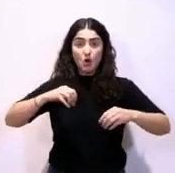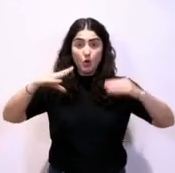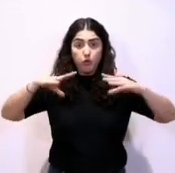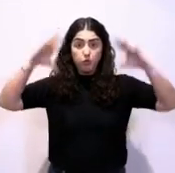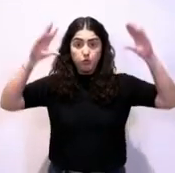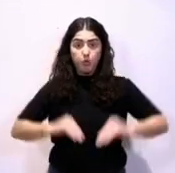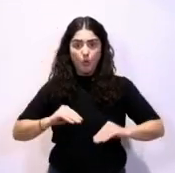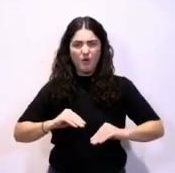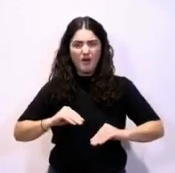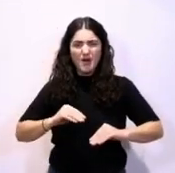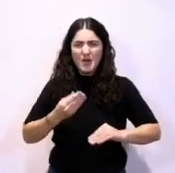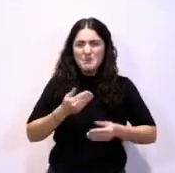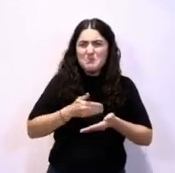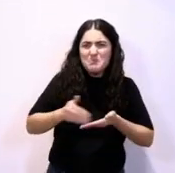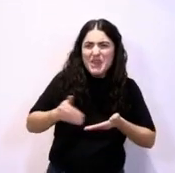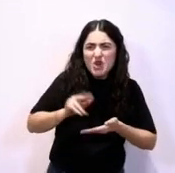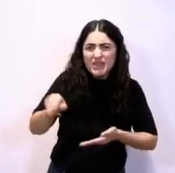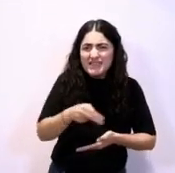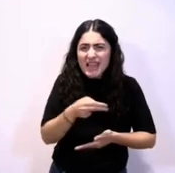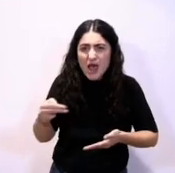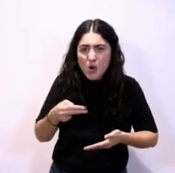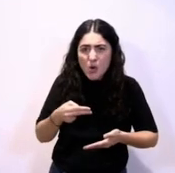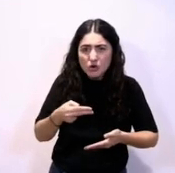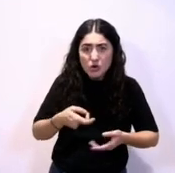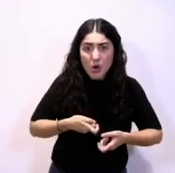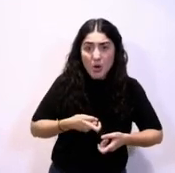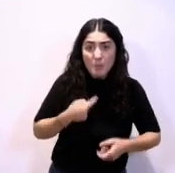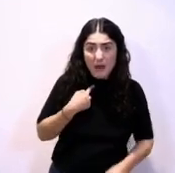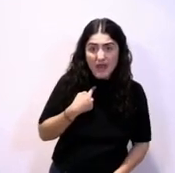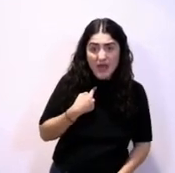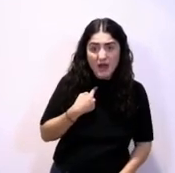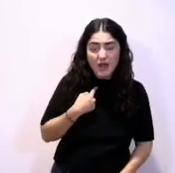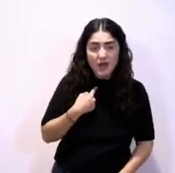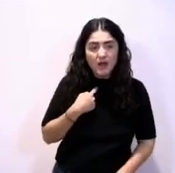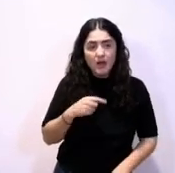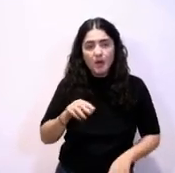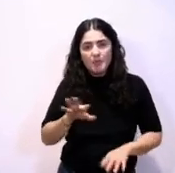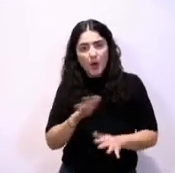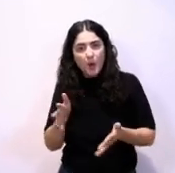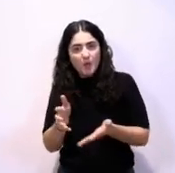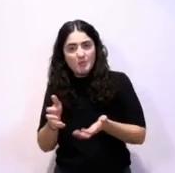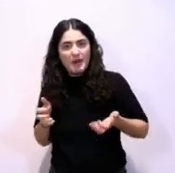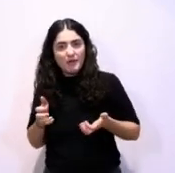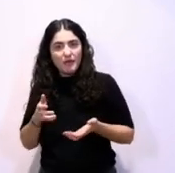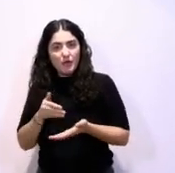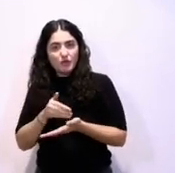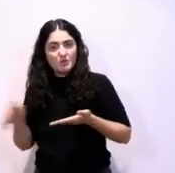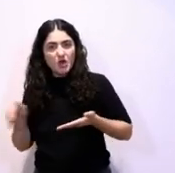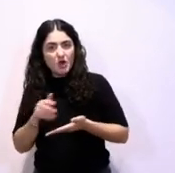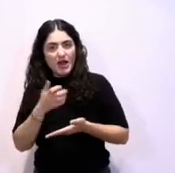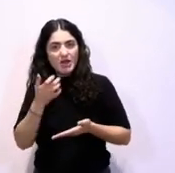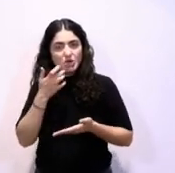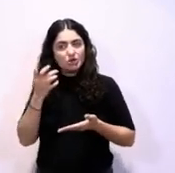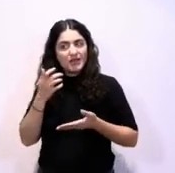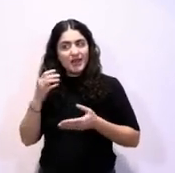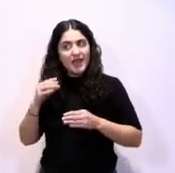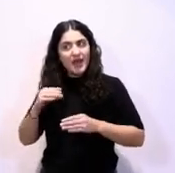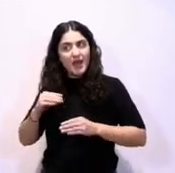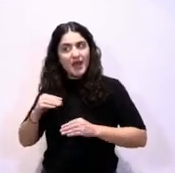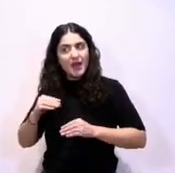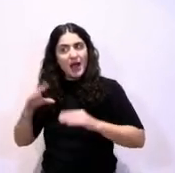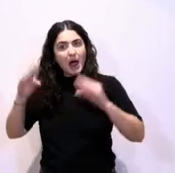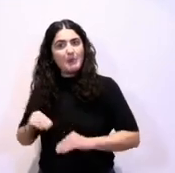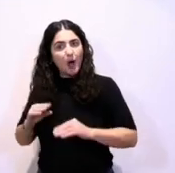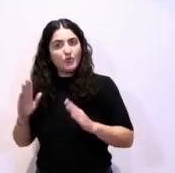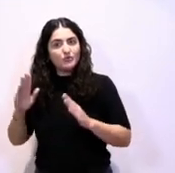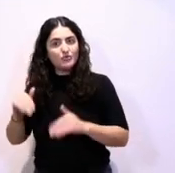Pérdidas millonarias tienen cuando se apaga, pero no tienen beneficios millonarios cuando no hay apagón. Este es un concepto que